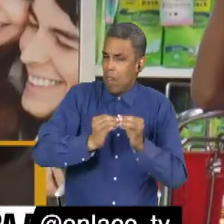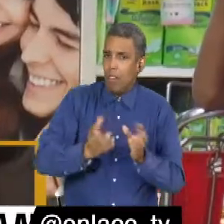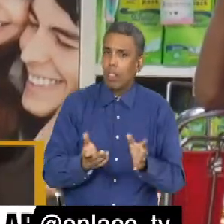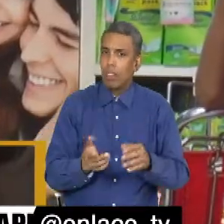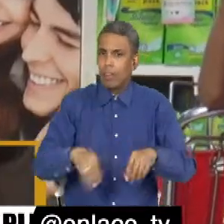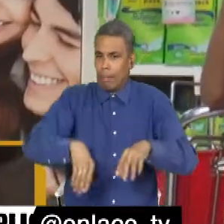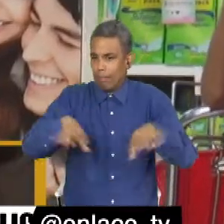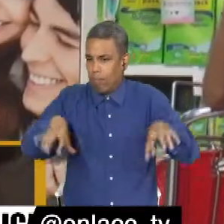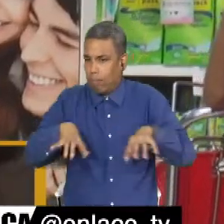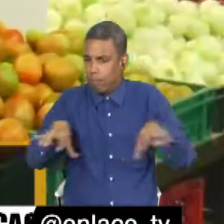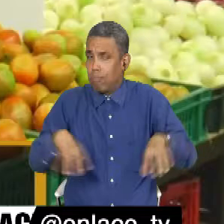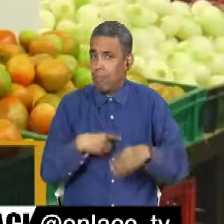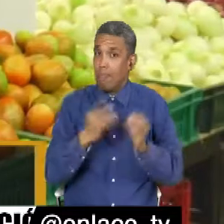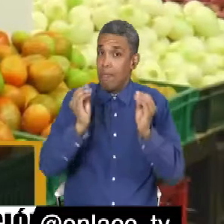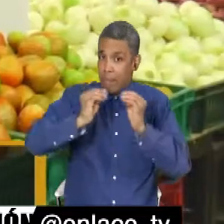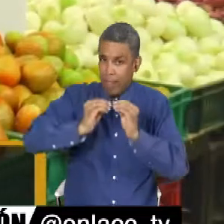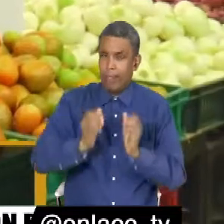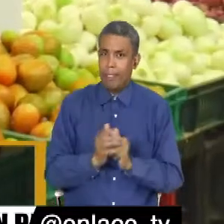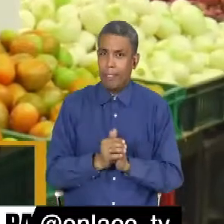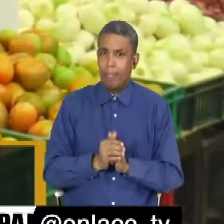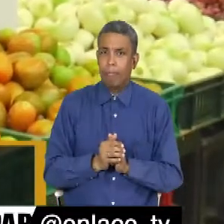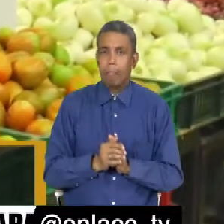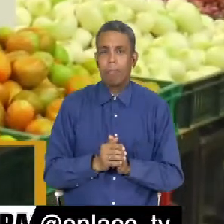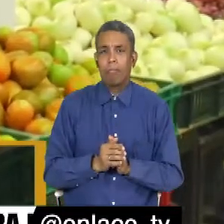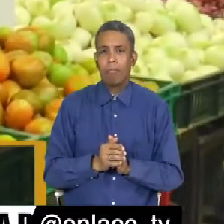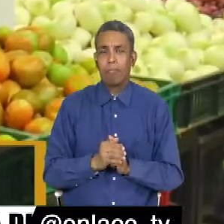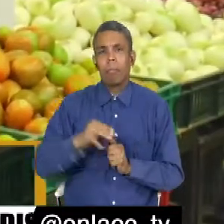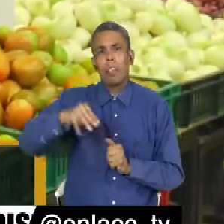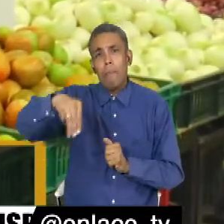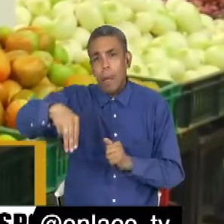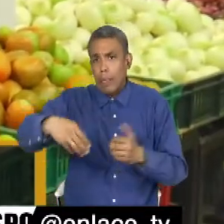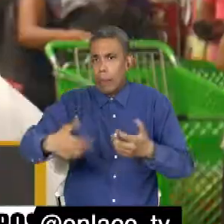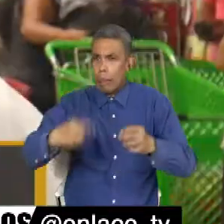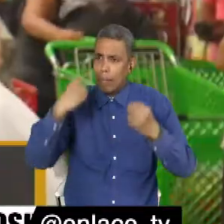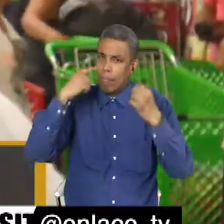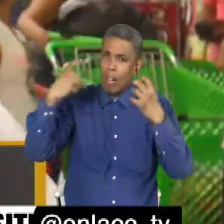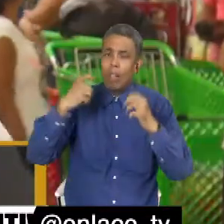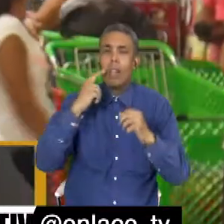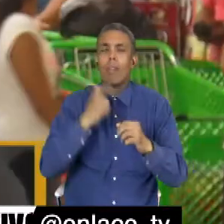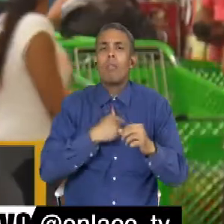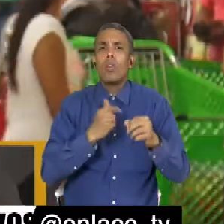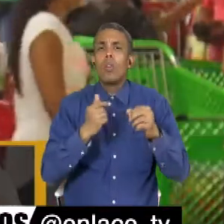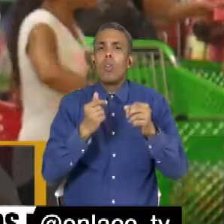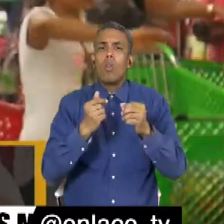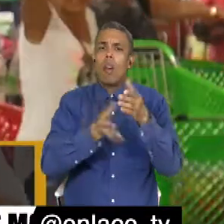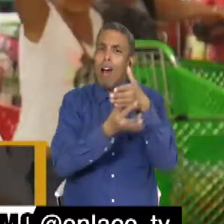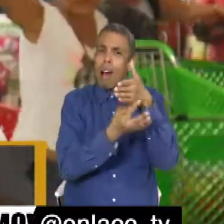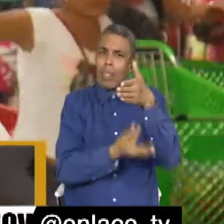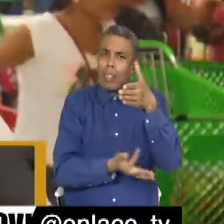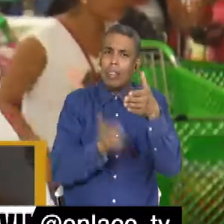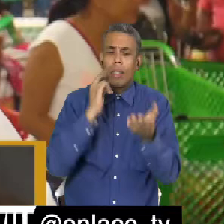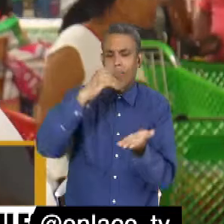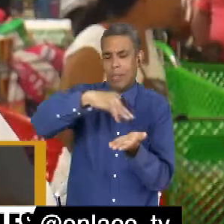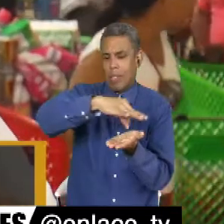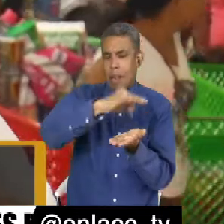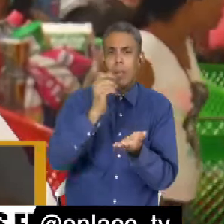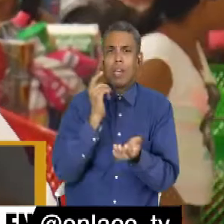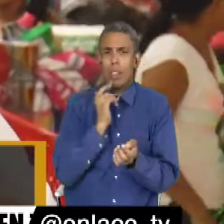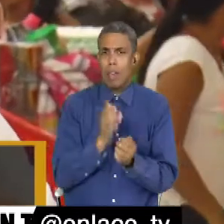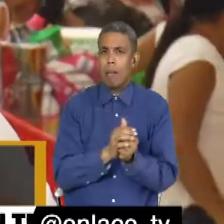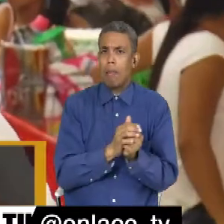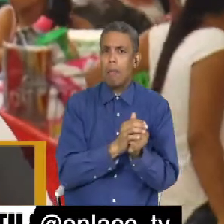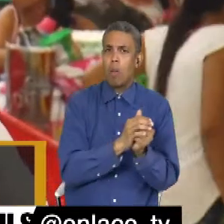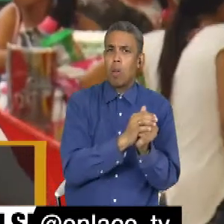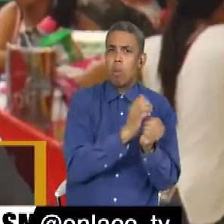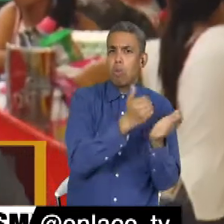actividades se ha llevado este madrugón que inició el pasado martes con descuentos sorprendentes. Aceite semilla por 2 litros lleve 3 litros, el Nesquí pague